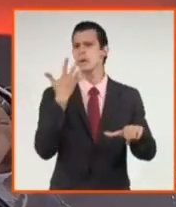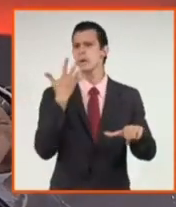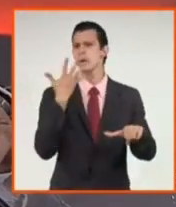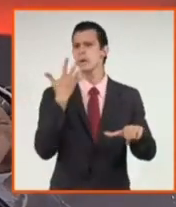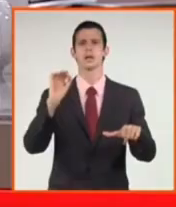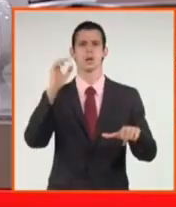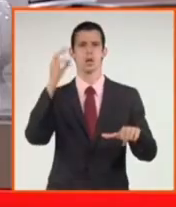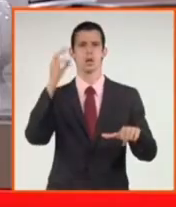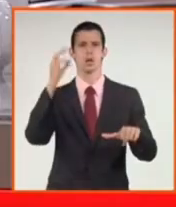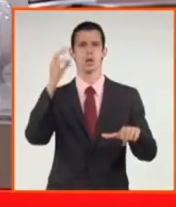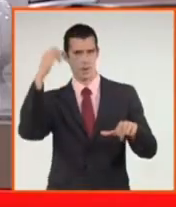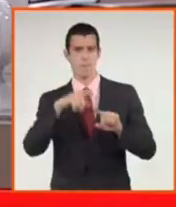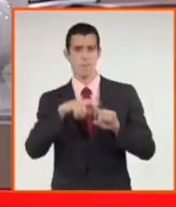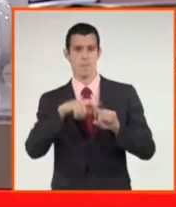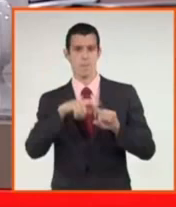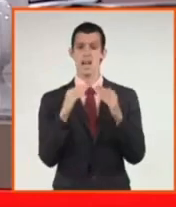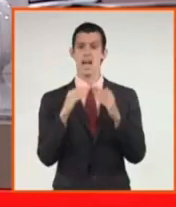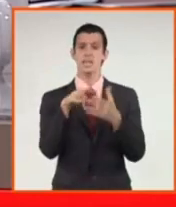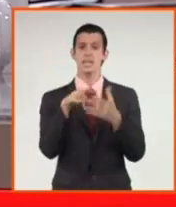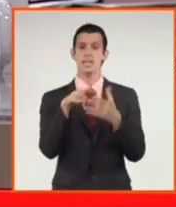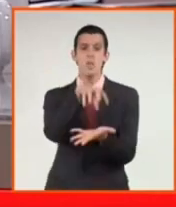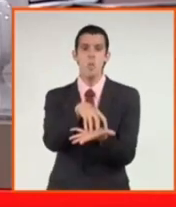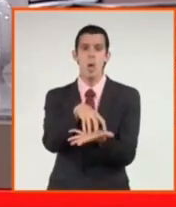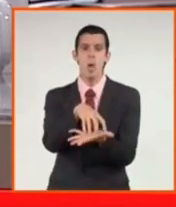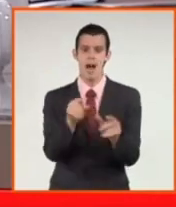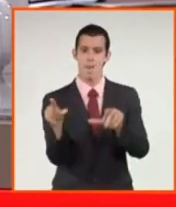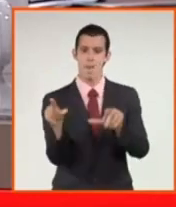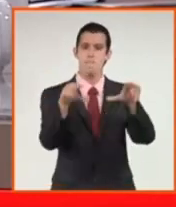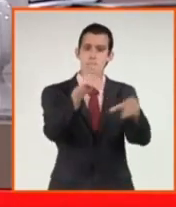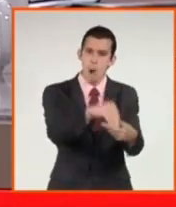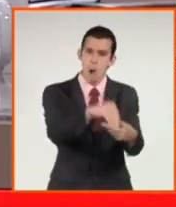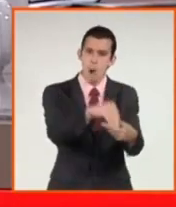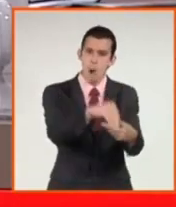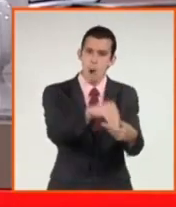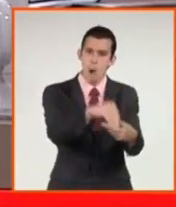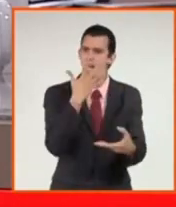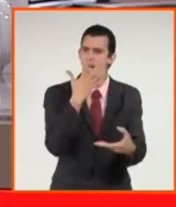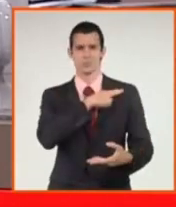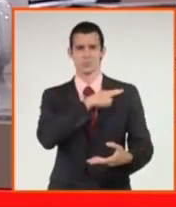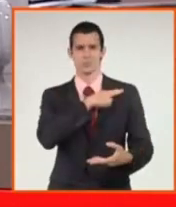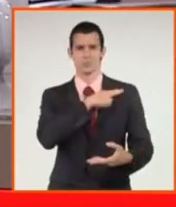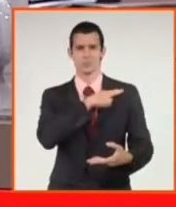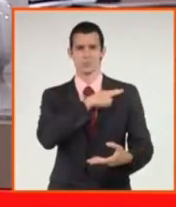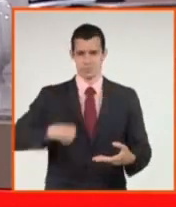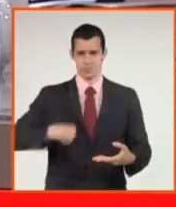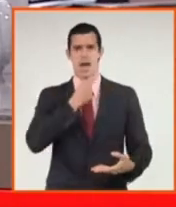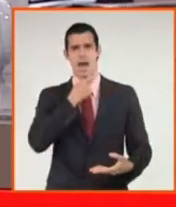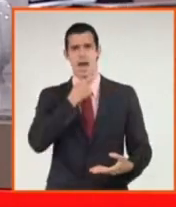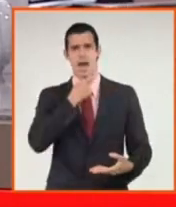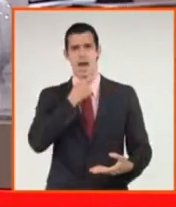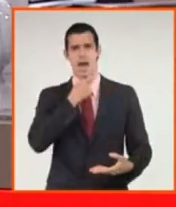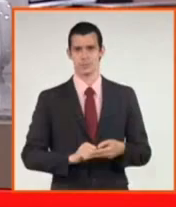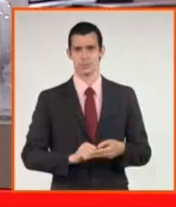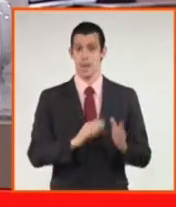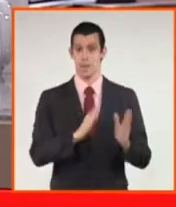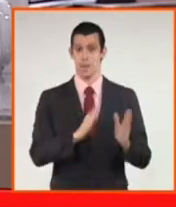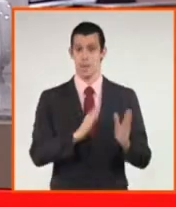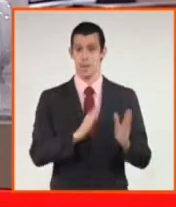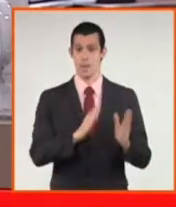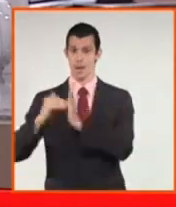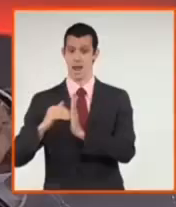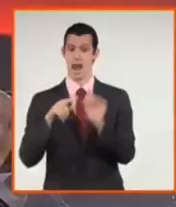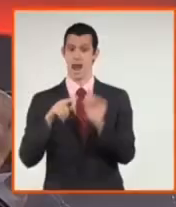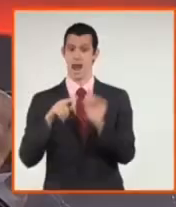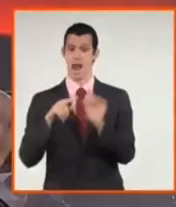tiene el estímulo de disminuir los consumos y a la vez si es con menos consumo pues el dinero se le da dinero